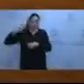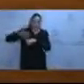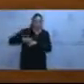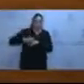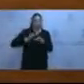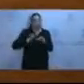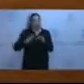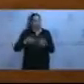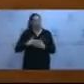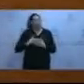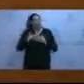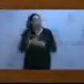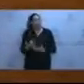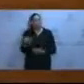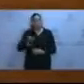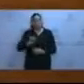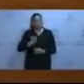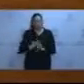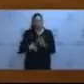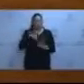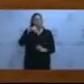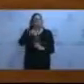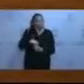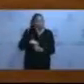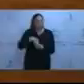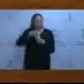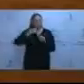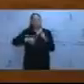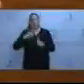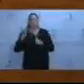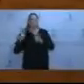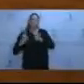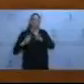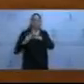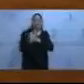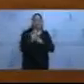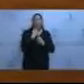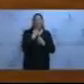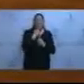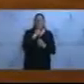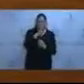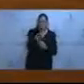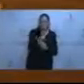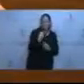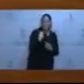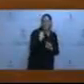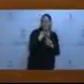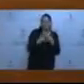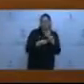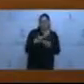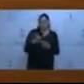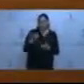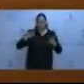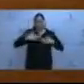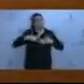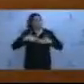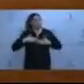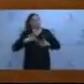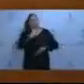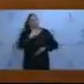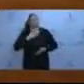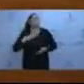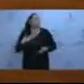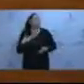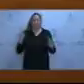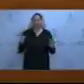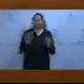voluntaria, ni en el contenido ni en el momento. Lo digo por la pregunta que usted me hacía. No la adoptamos por apetencia, sino porque